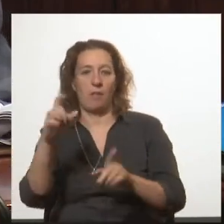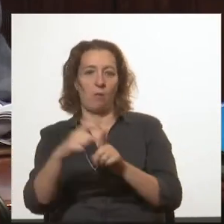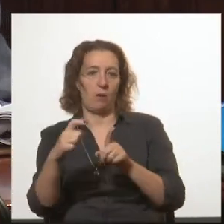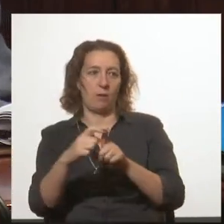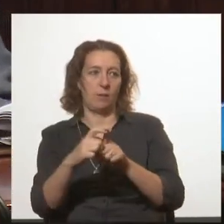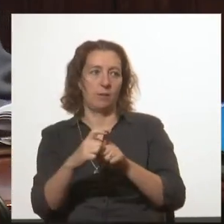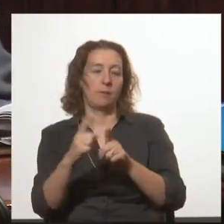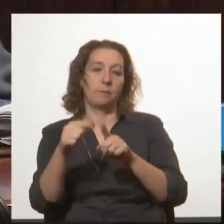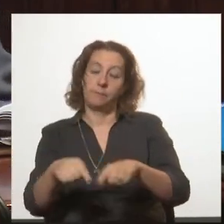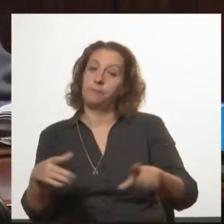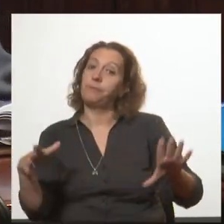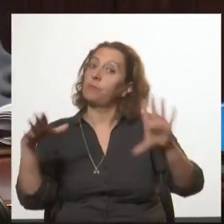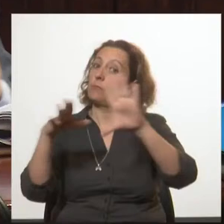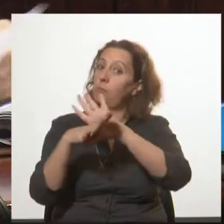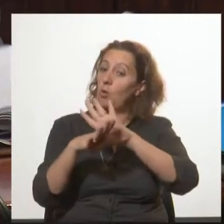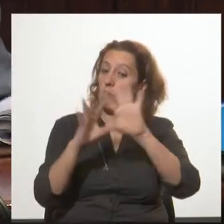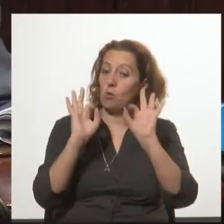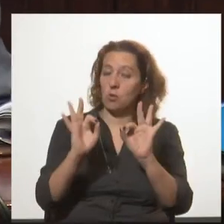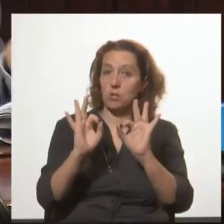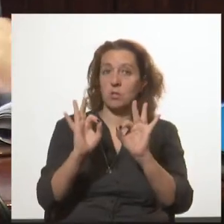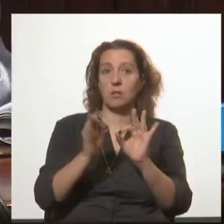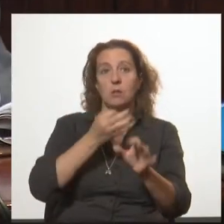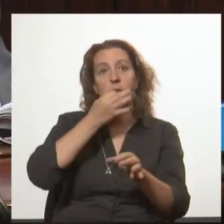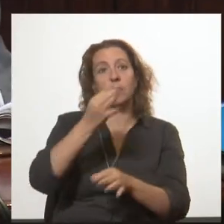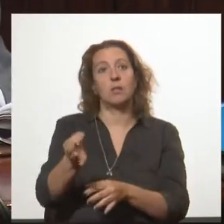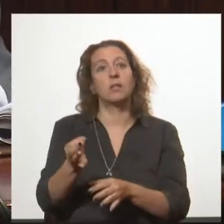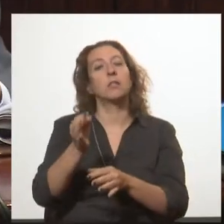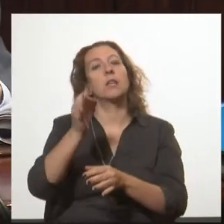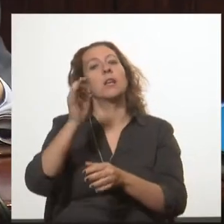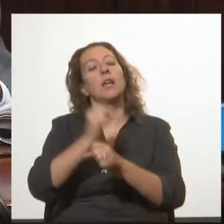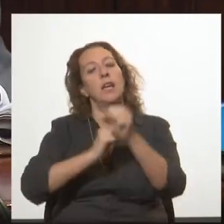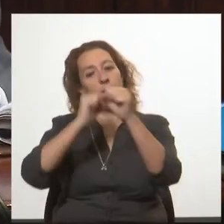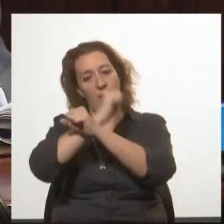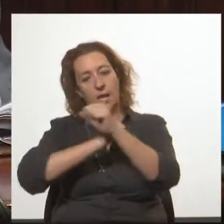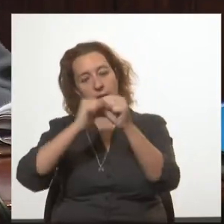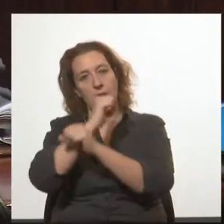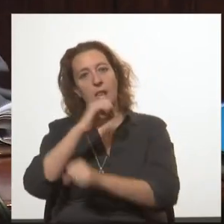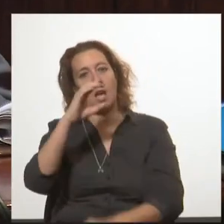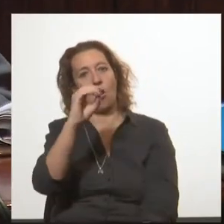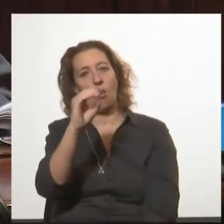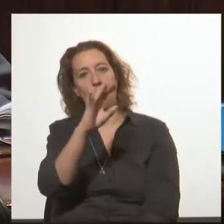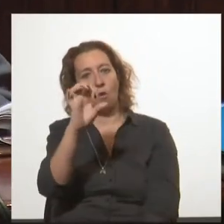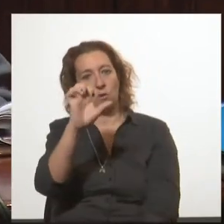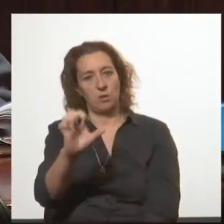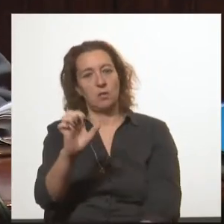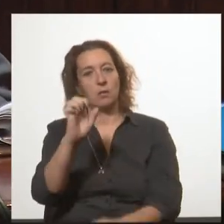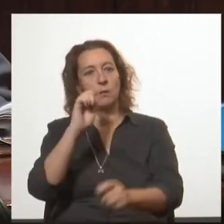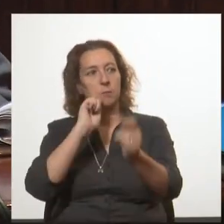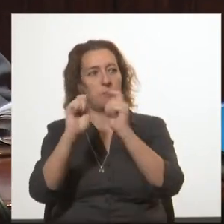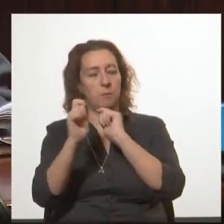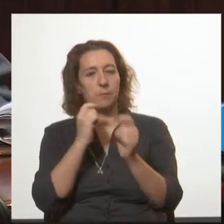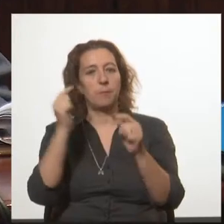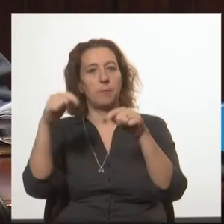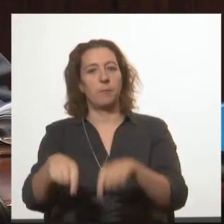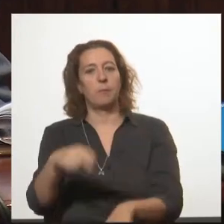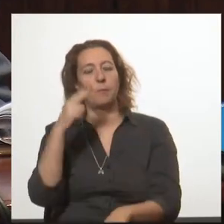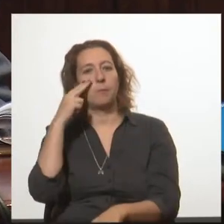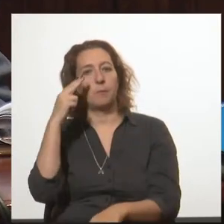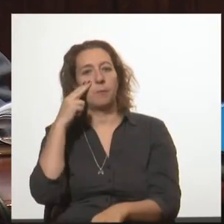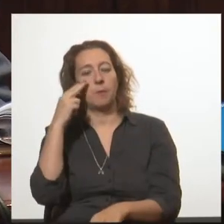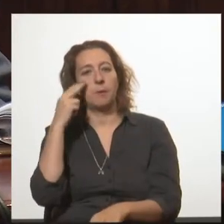con lo expresado por la ingeniera carolina cossé en la prensa el problema es cómo se construyeron esos